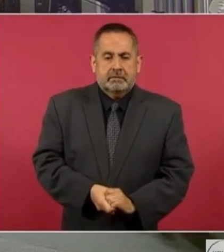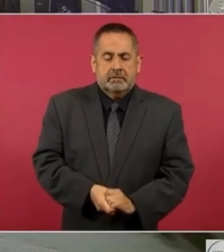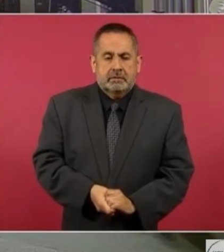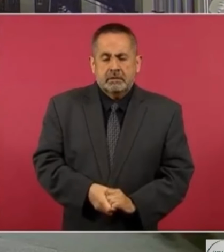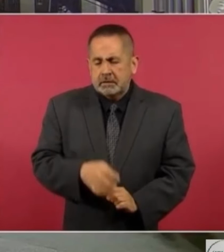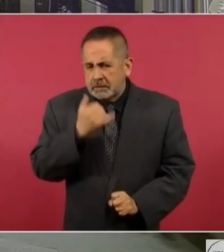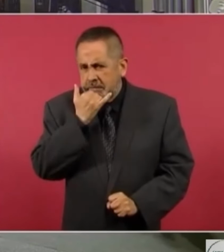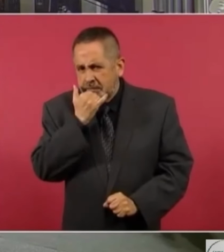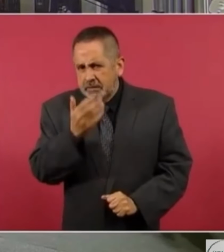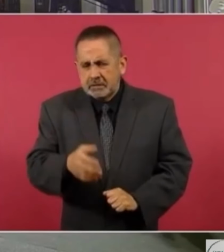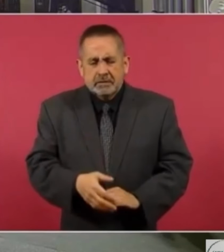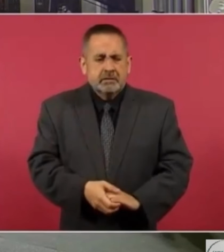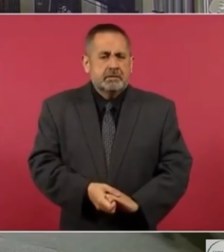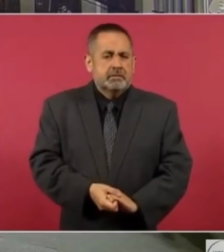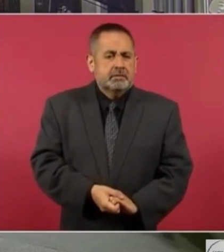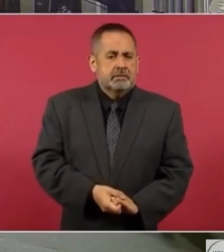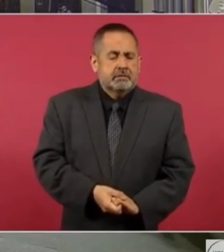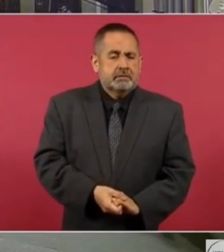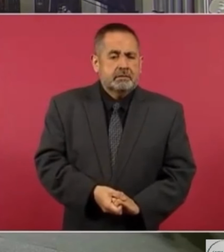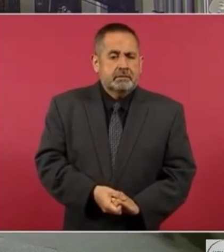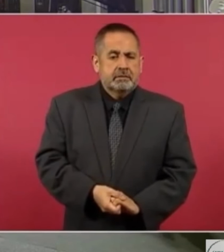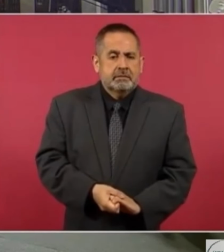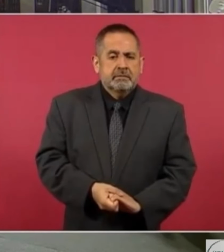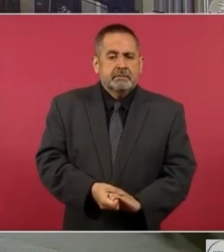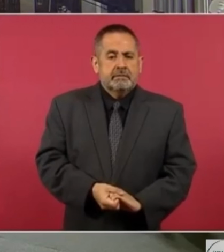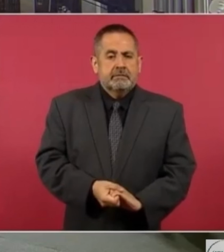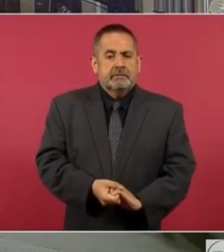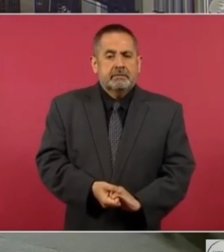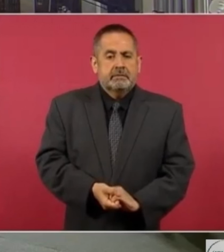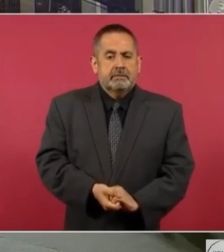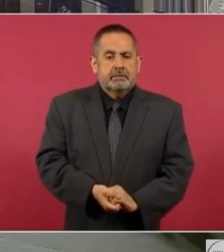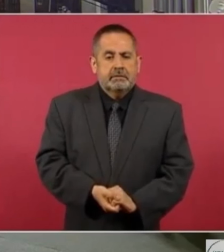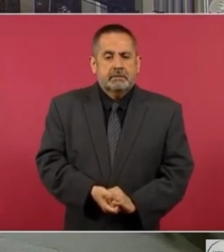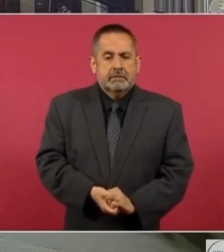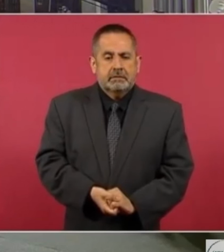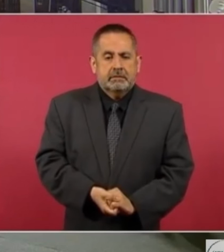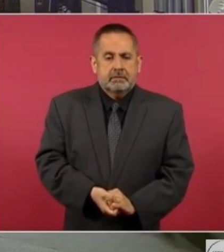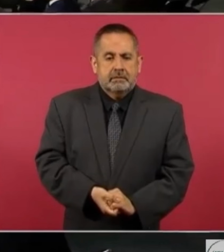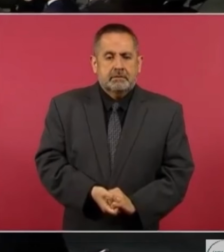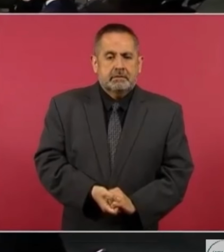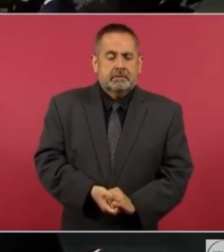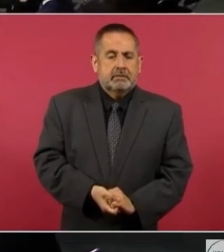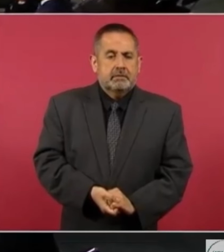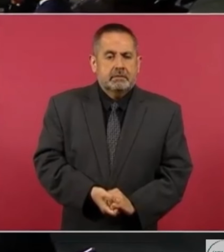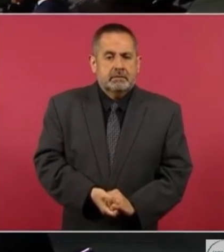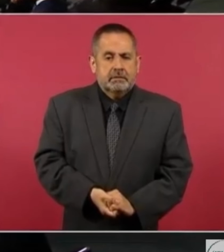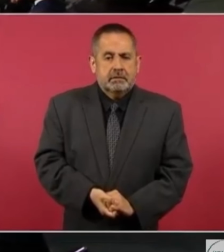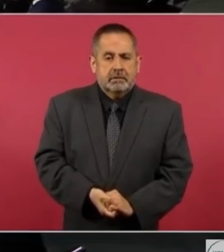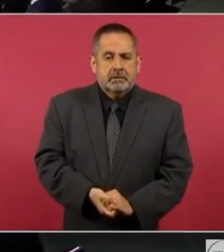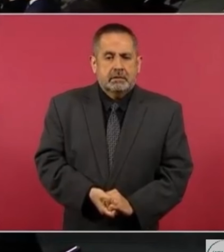¿Mande usted? ¿Qué llamado haría usted a la gente que no se está vacunando con Abdala? Justamente por esto que estaba